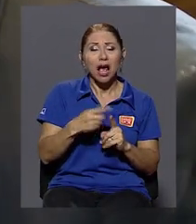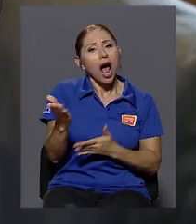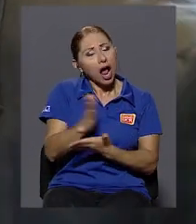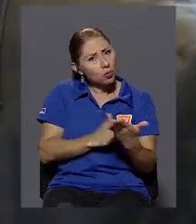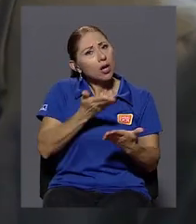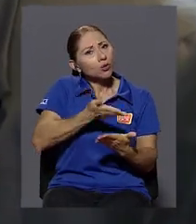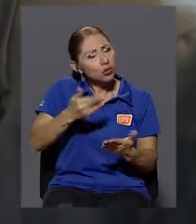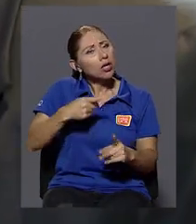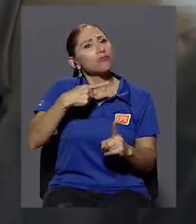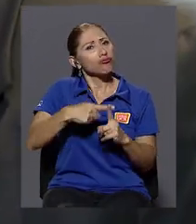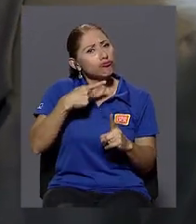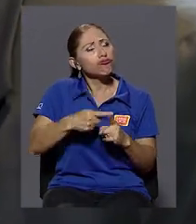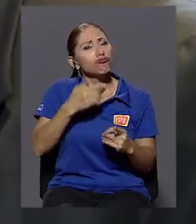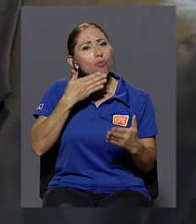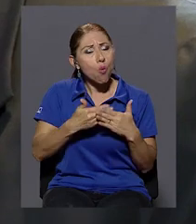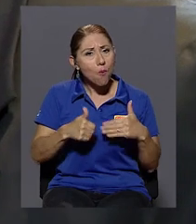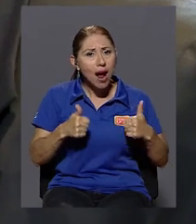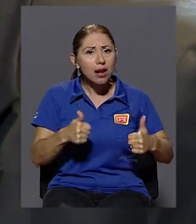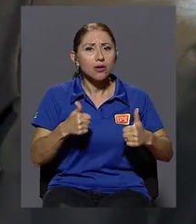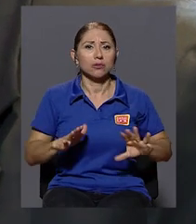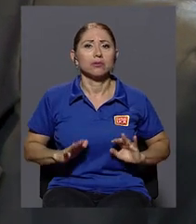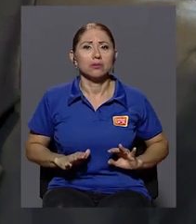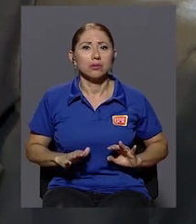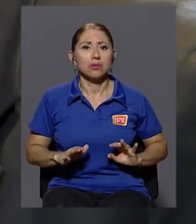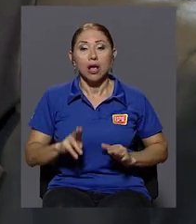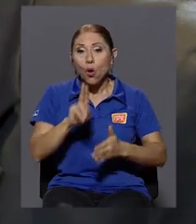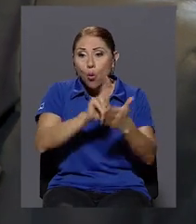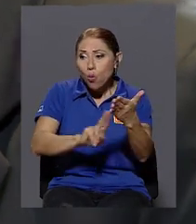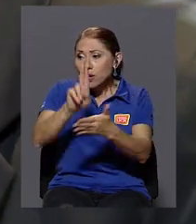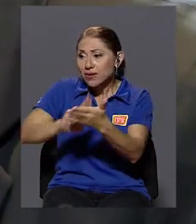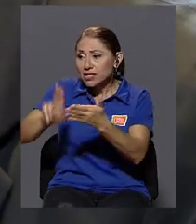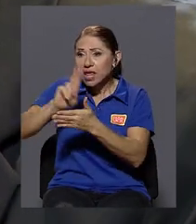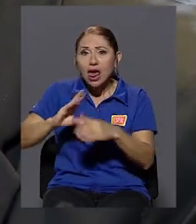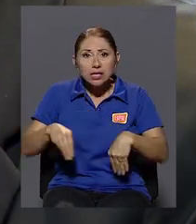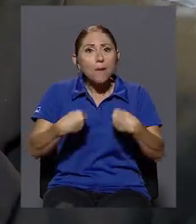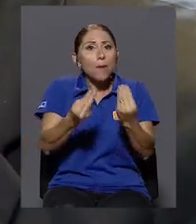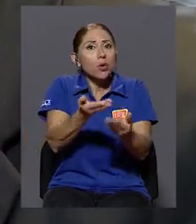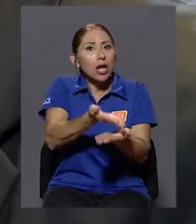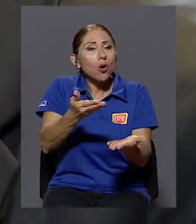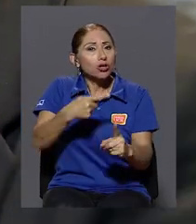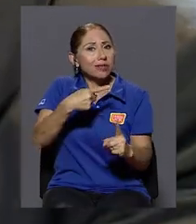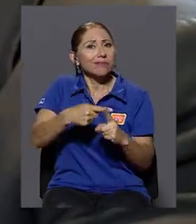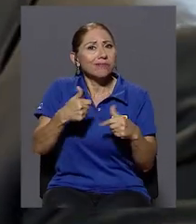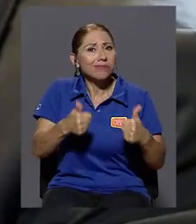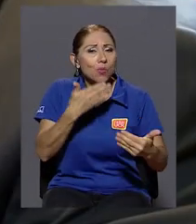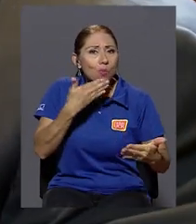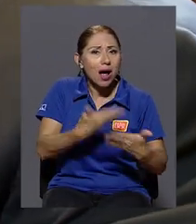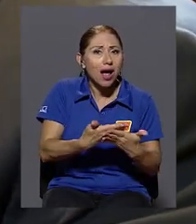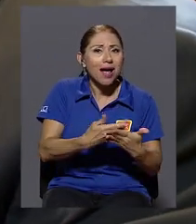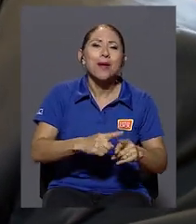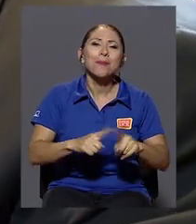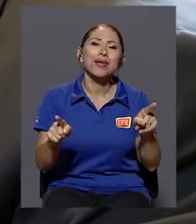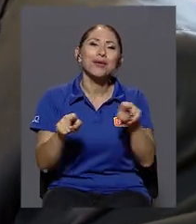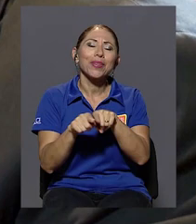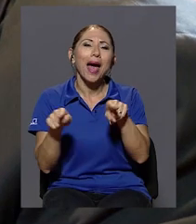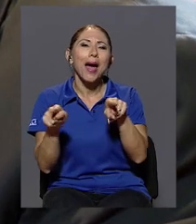positivas. Hay cosas ciertamente muy valiosas, ¿no? Las universidades aportan cosas, pero también